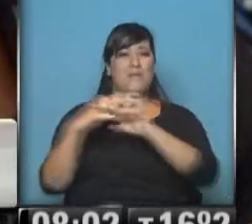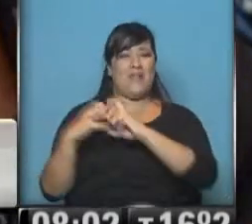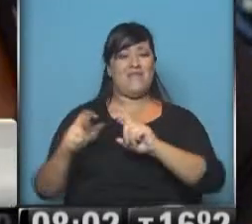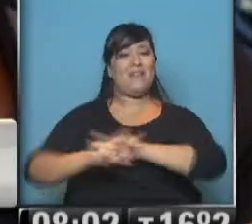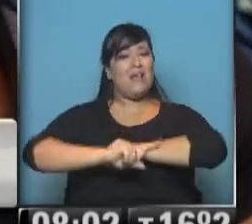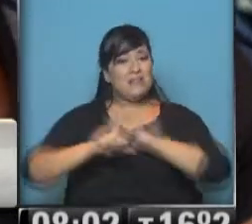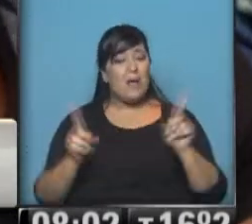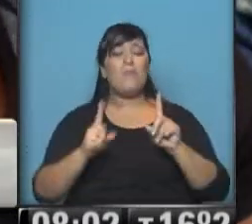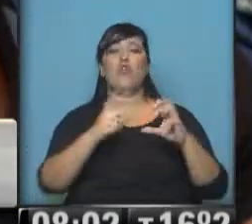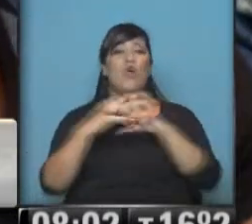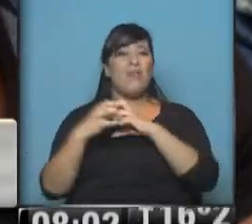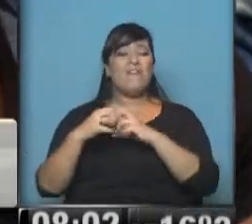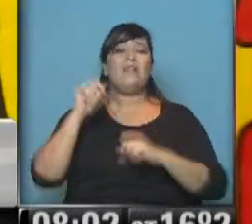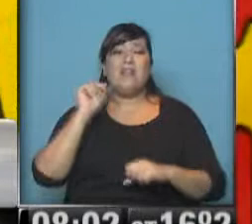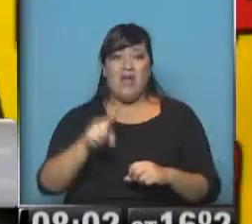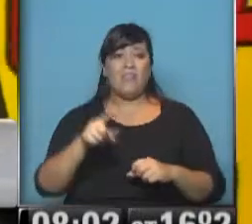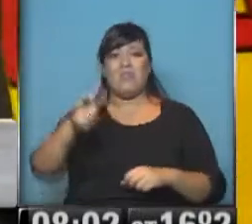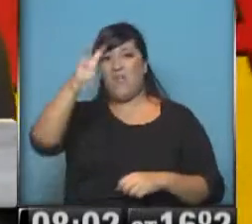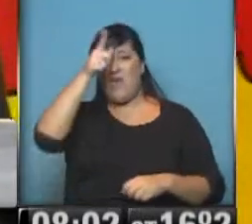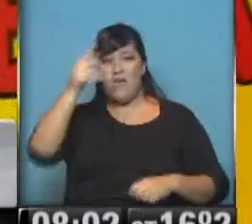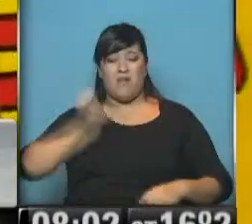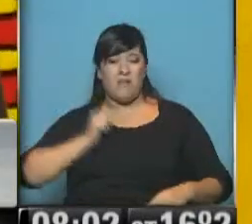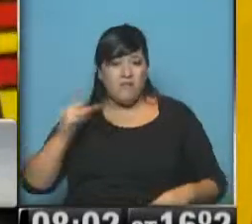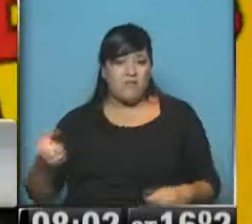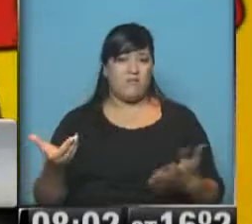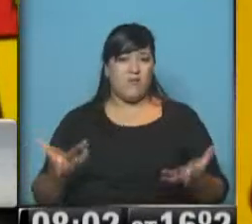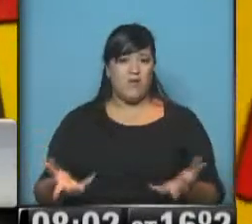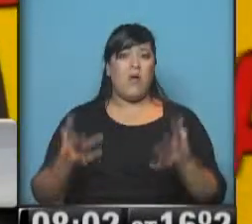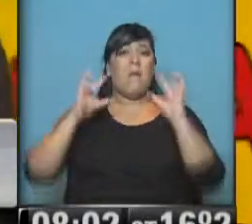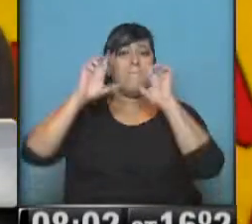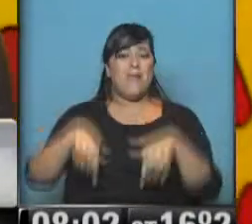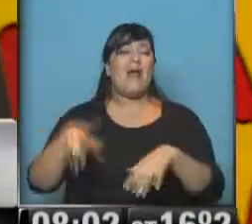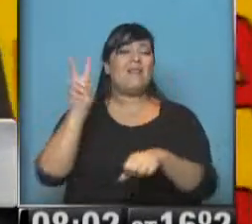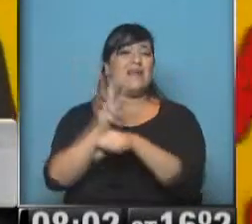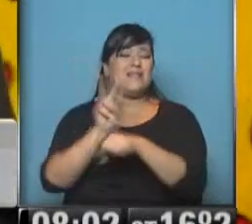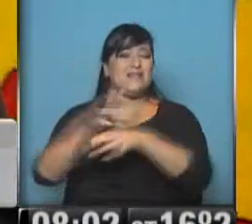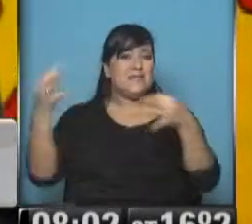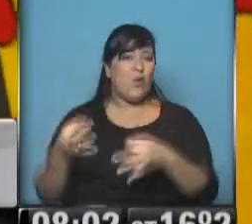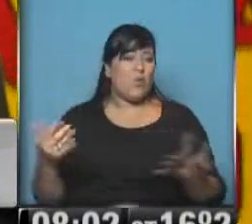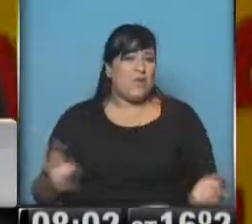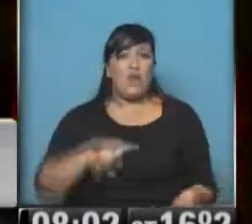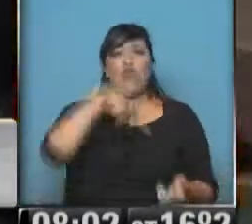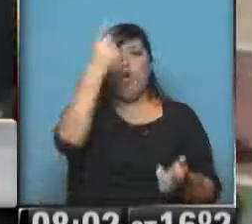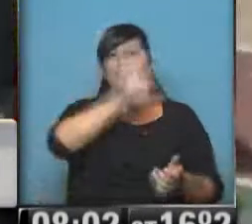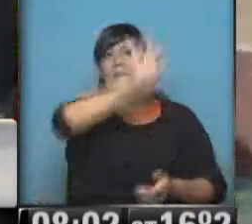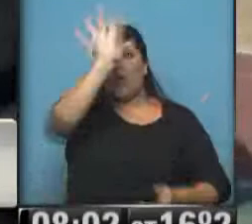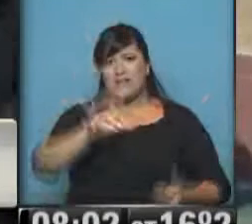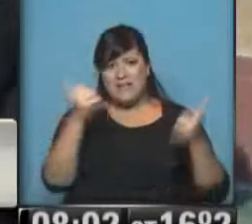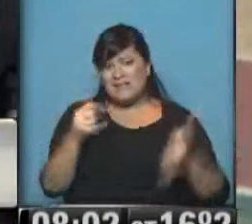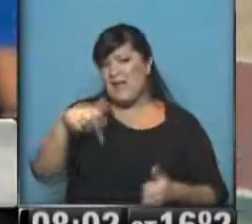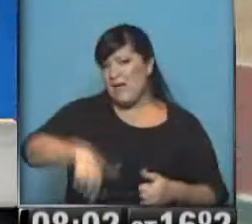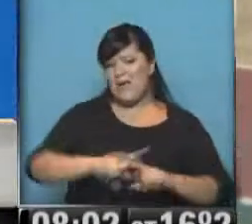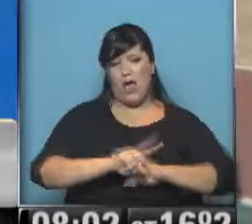da desde la fuerza de seguridad que sonó desde la política de seguridad que tiene buenos aires y que hay en otros lugares en otras provincias